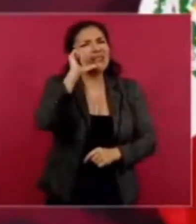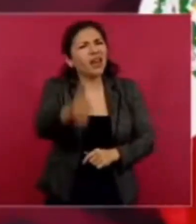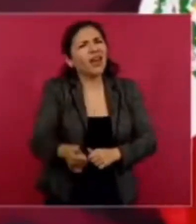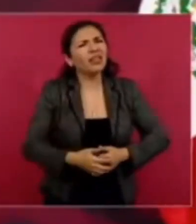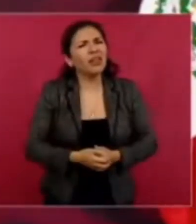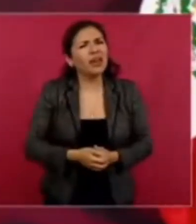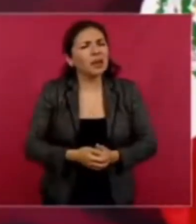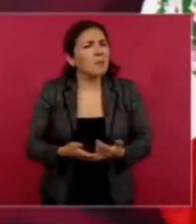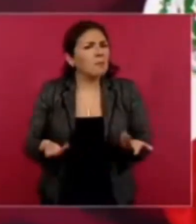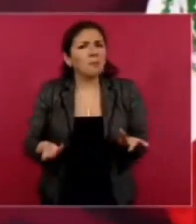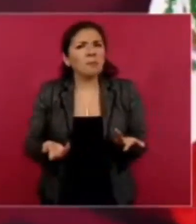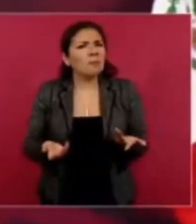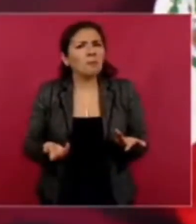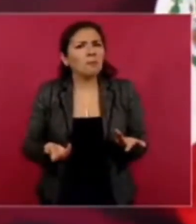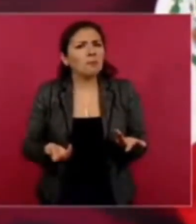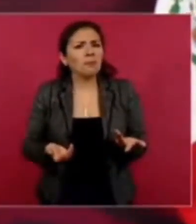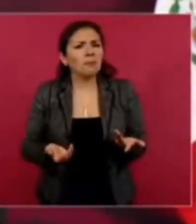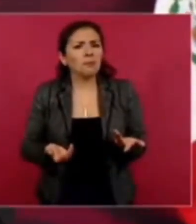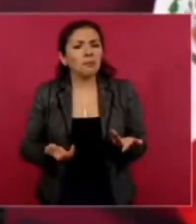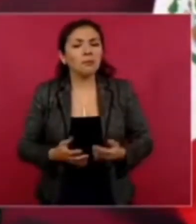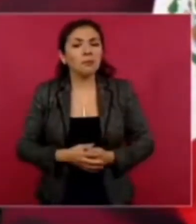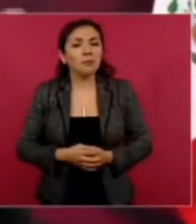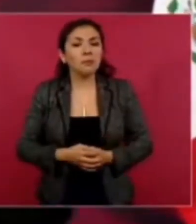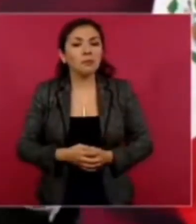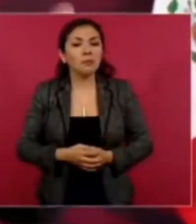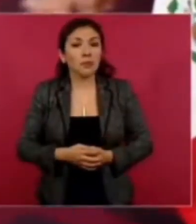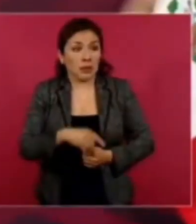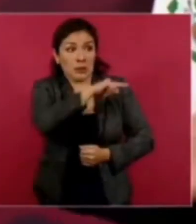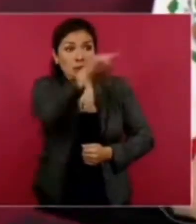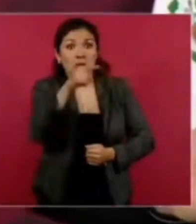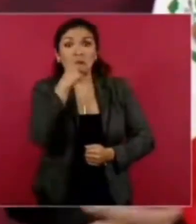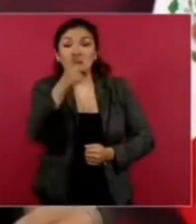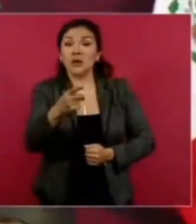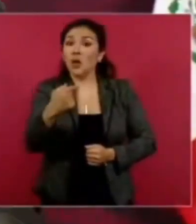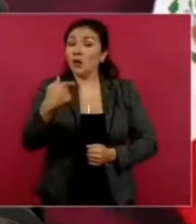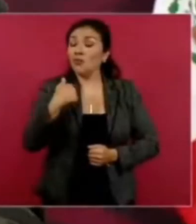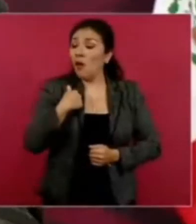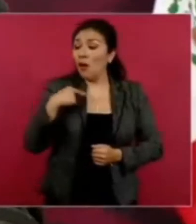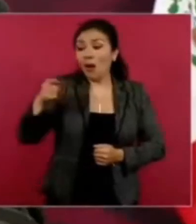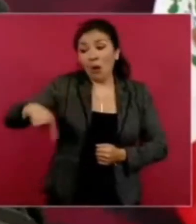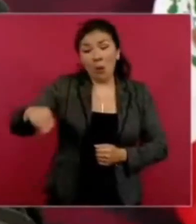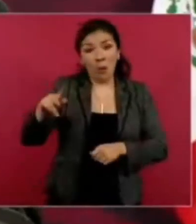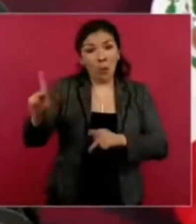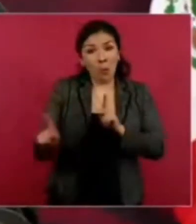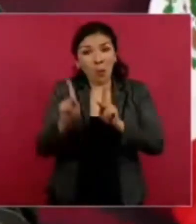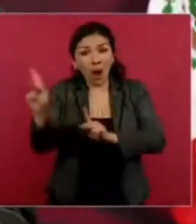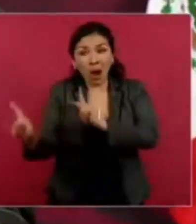No le deben nada, según ellos, al pueblo.